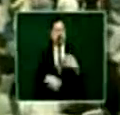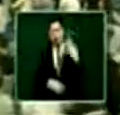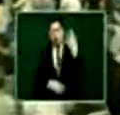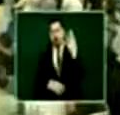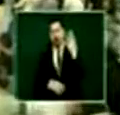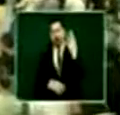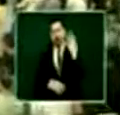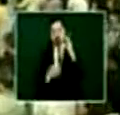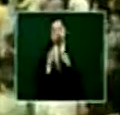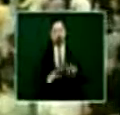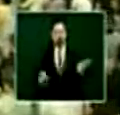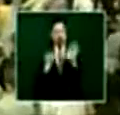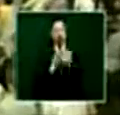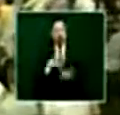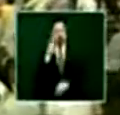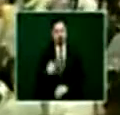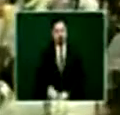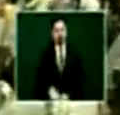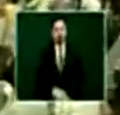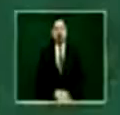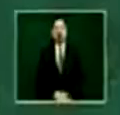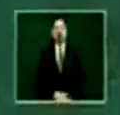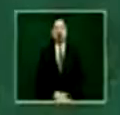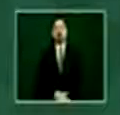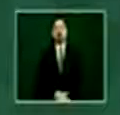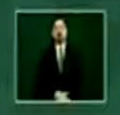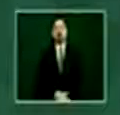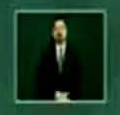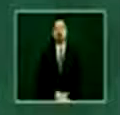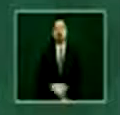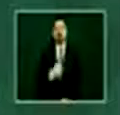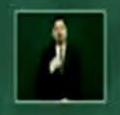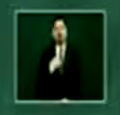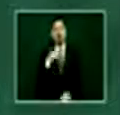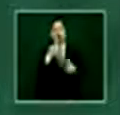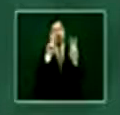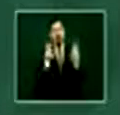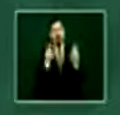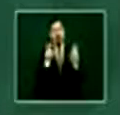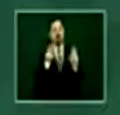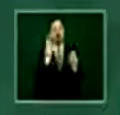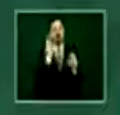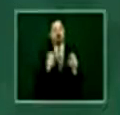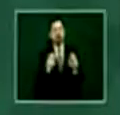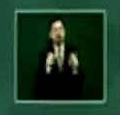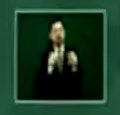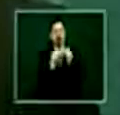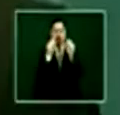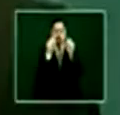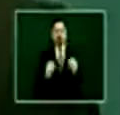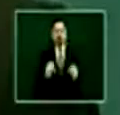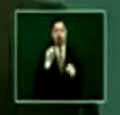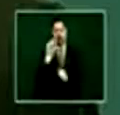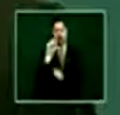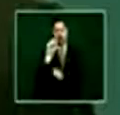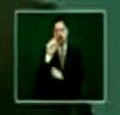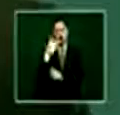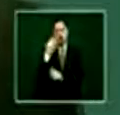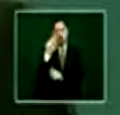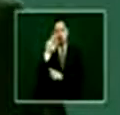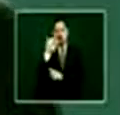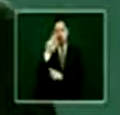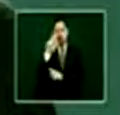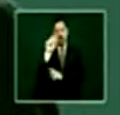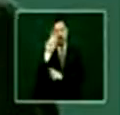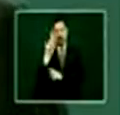sistemáticamente disminuyó el atractivo de invertir, o por lo menos el deseo de invertir, tanto del exterior como de dentro de México, y eso ha continuado con el gobierno